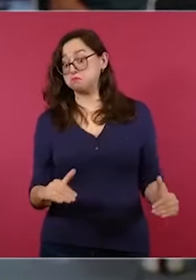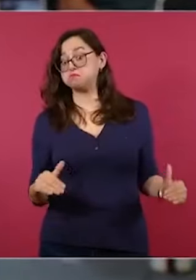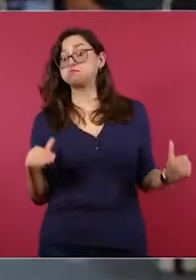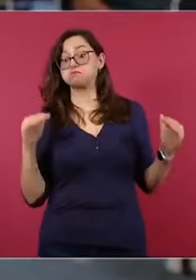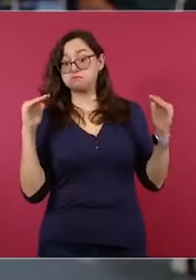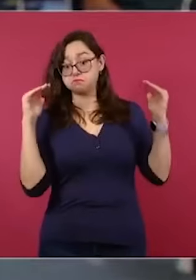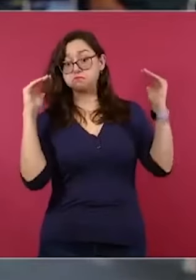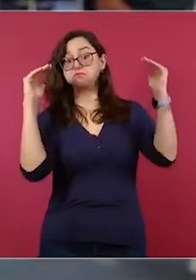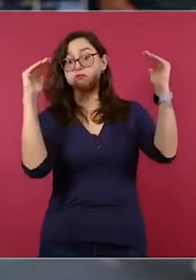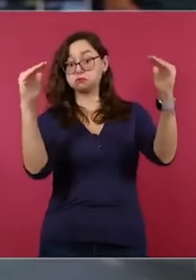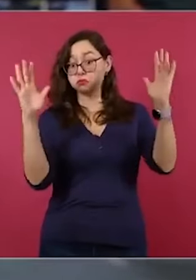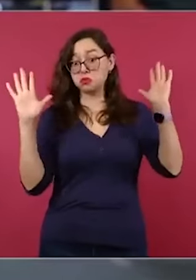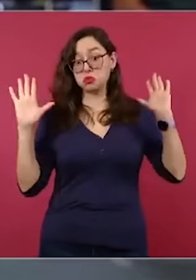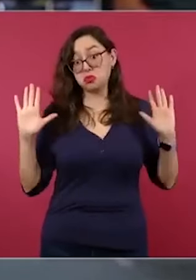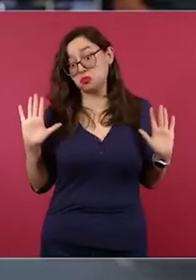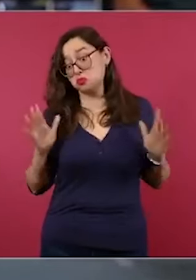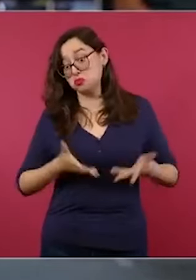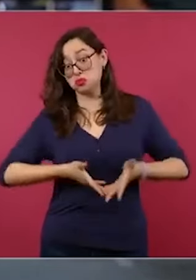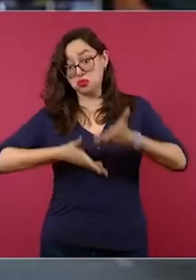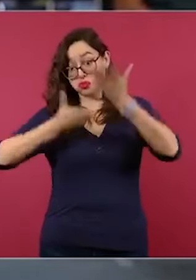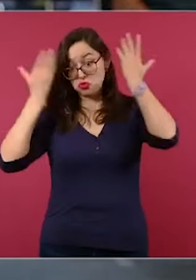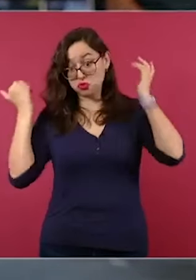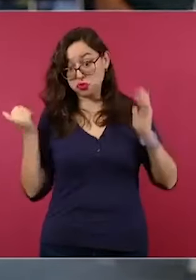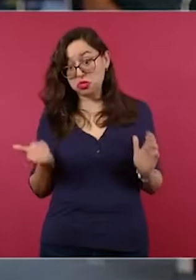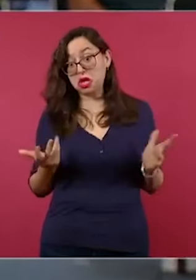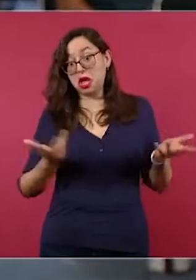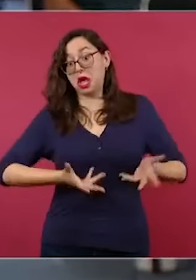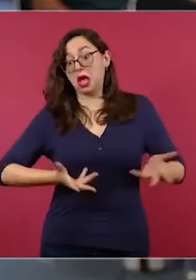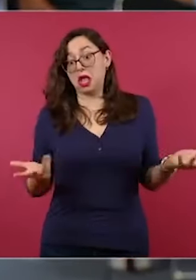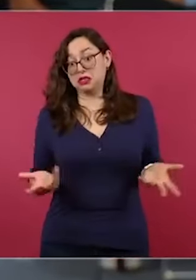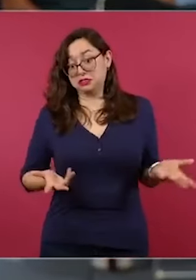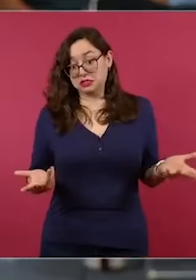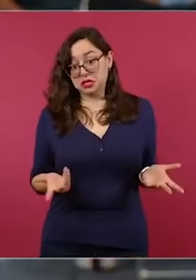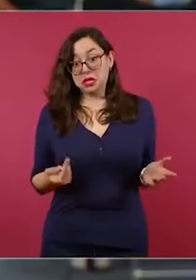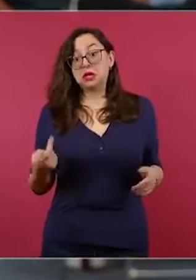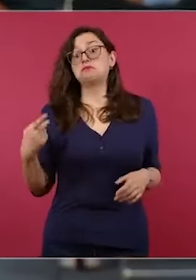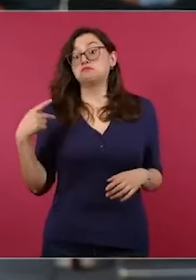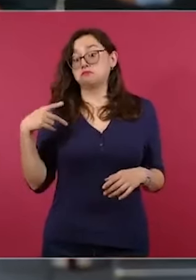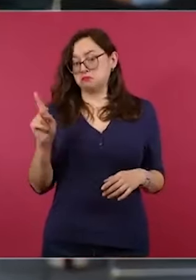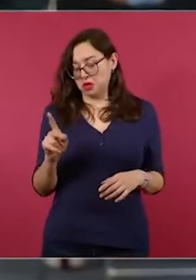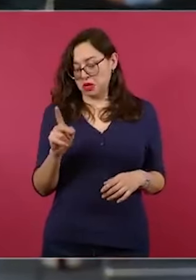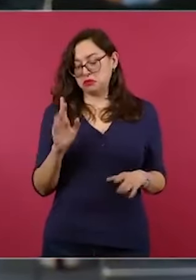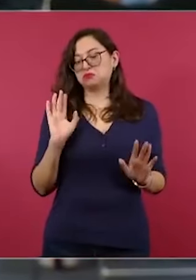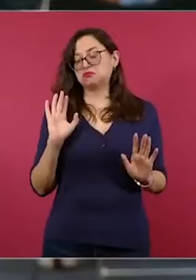y pues yo no sé qué estará haciendo ahí, también de la suya, supongo, pero por lo menos en Sonora.